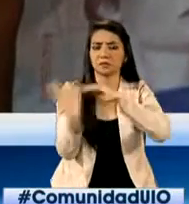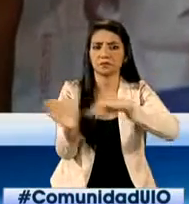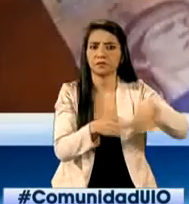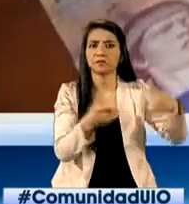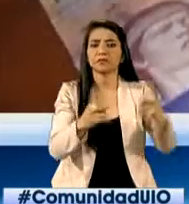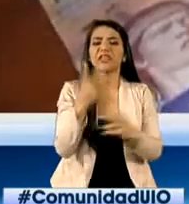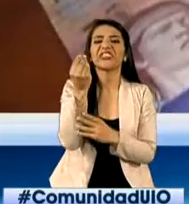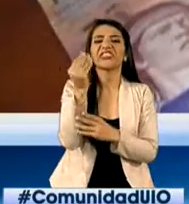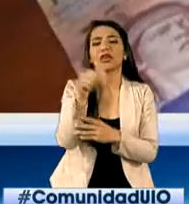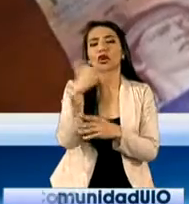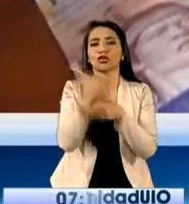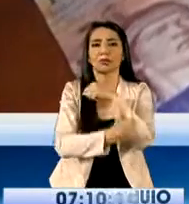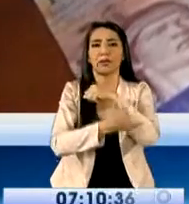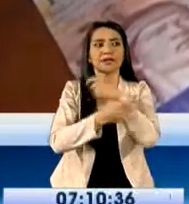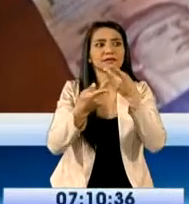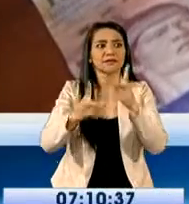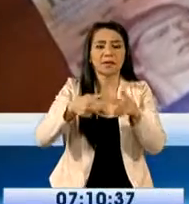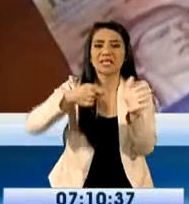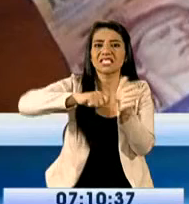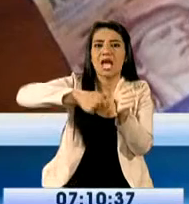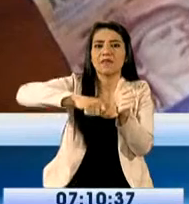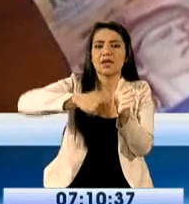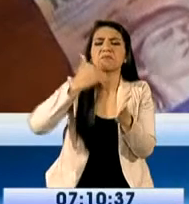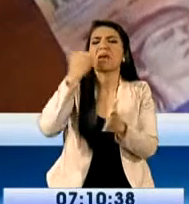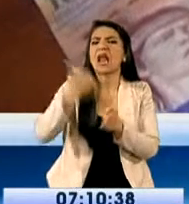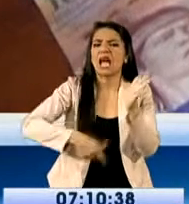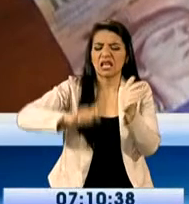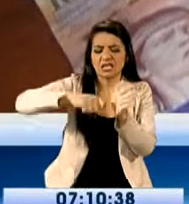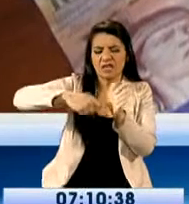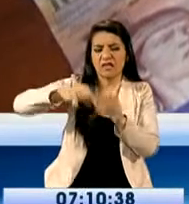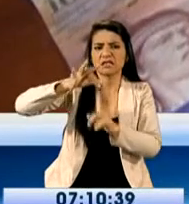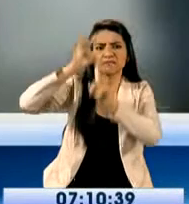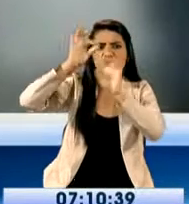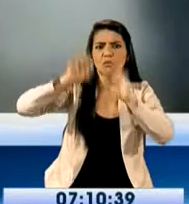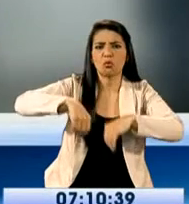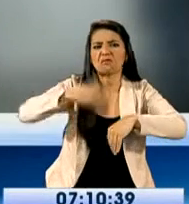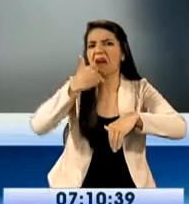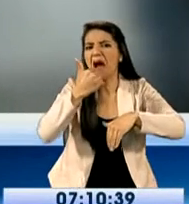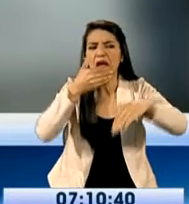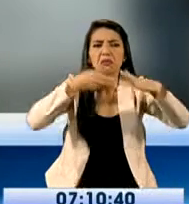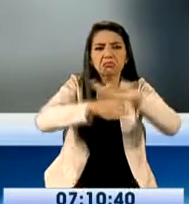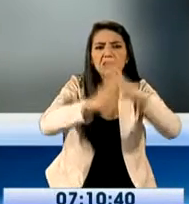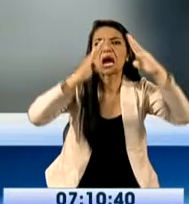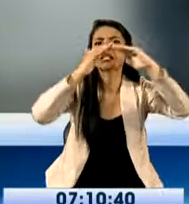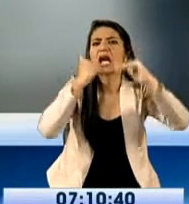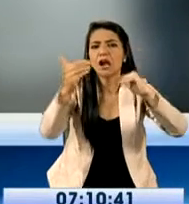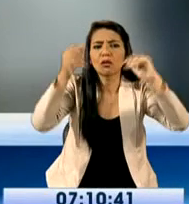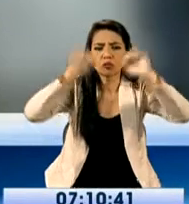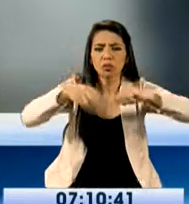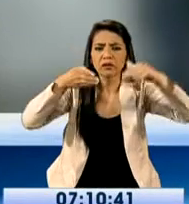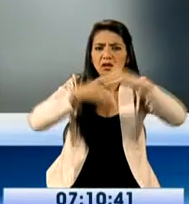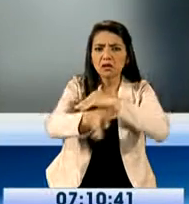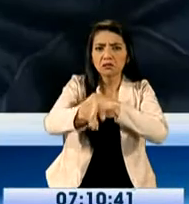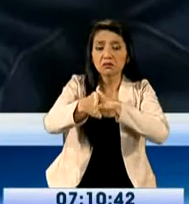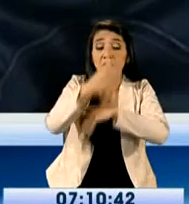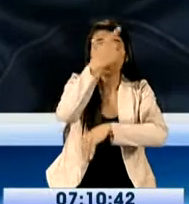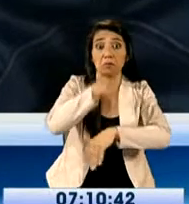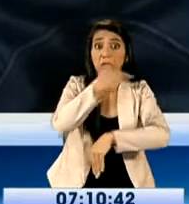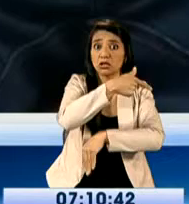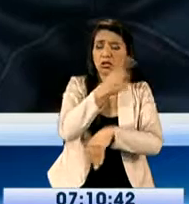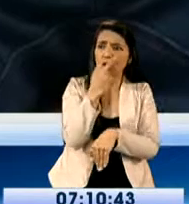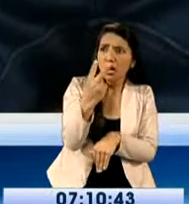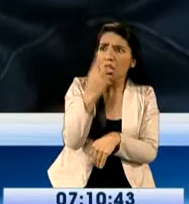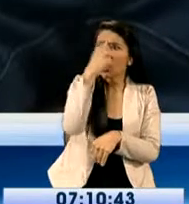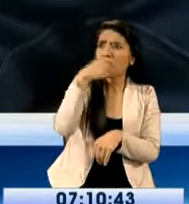llave conocida como la Bella, utilizada para acabar con las seguridades. Los sospechosos fueron reconocidos por el afectado, quien puso la denuncia